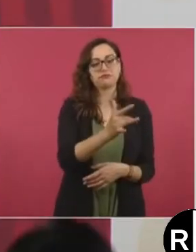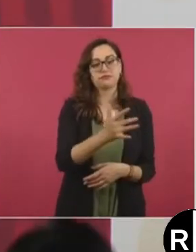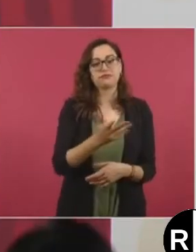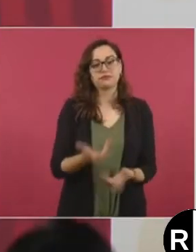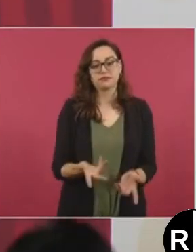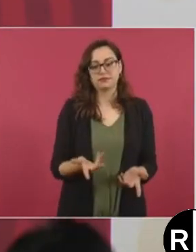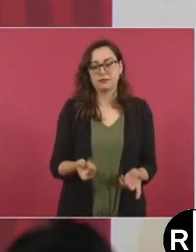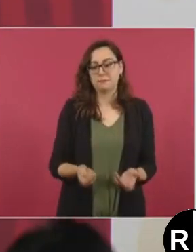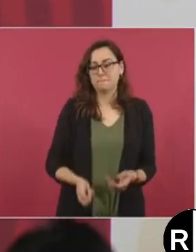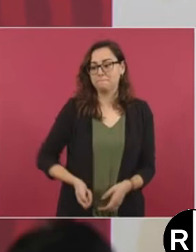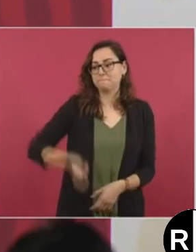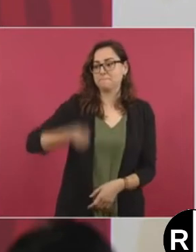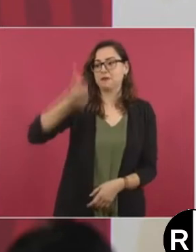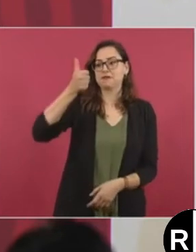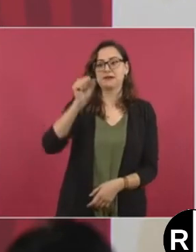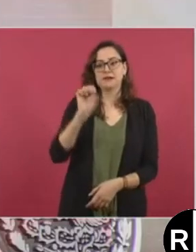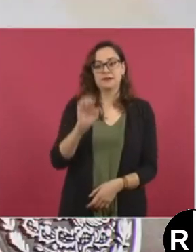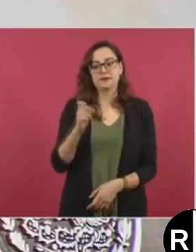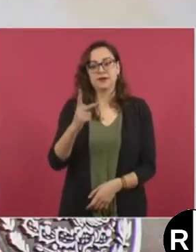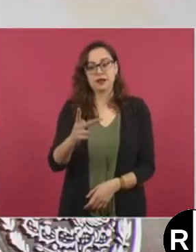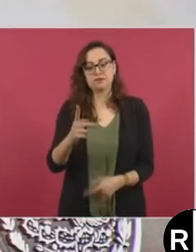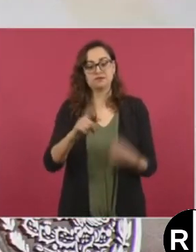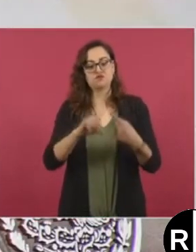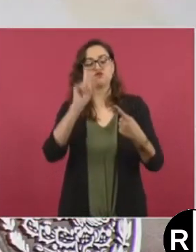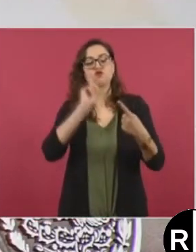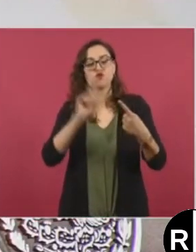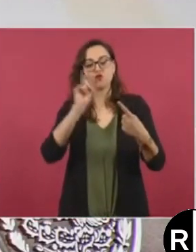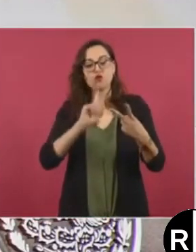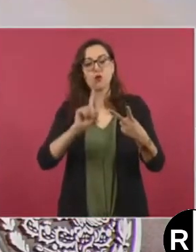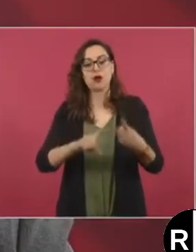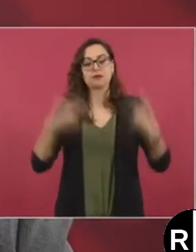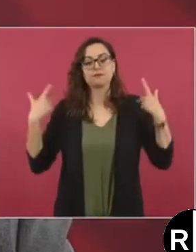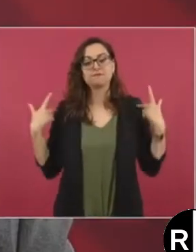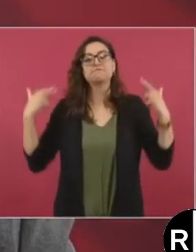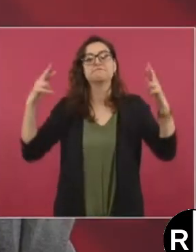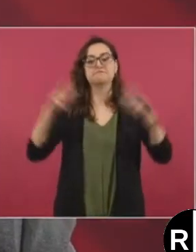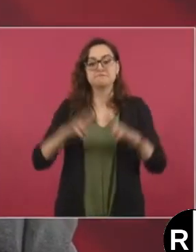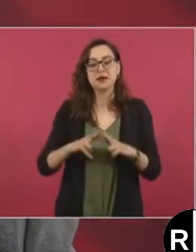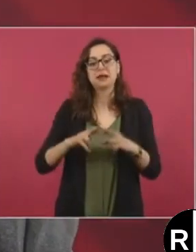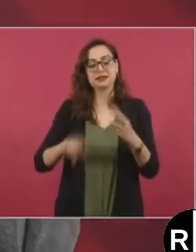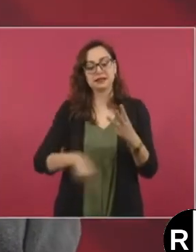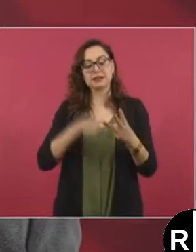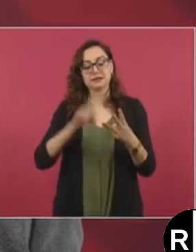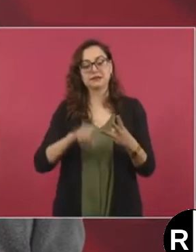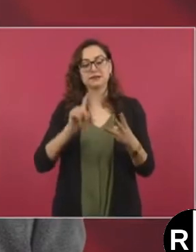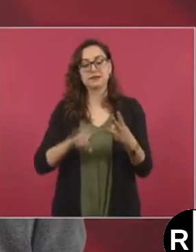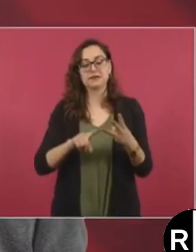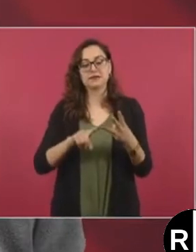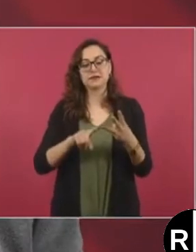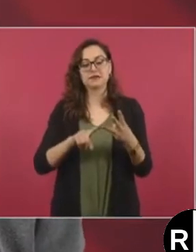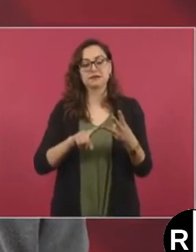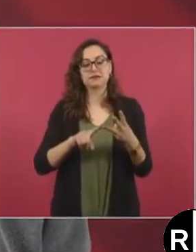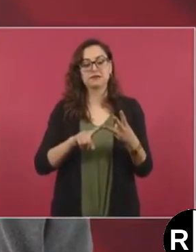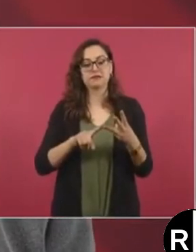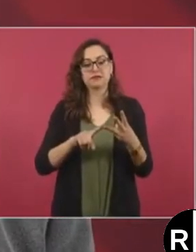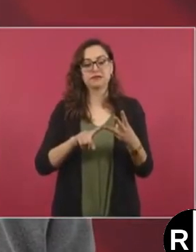maestra, dio oportunidad a una mujer y dio oportunidad a una persona que a lo